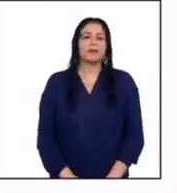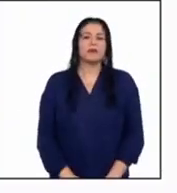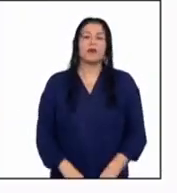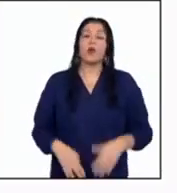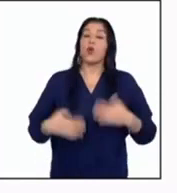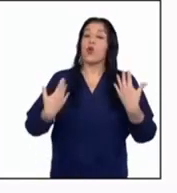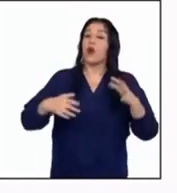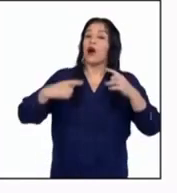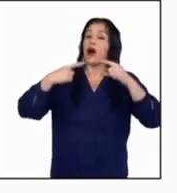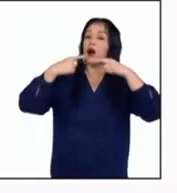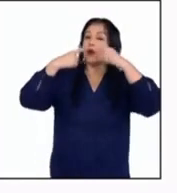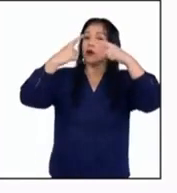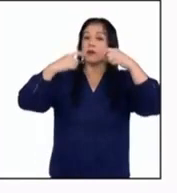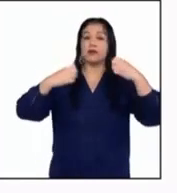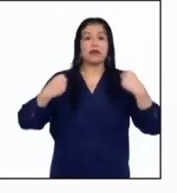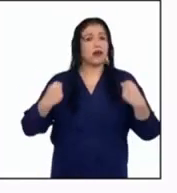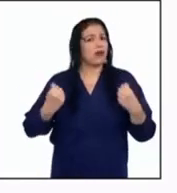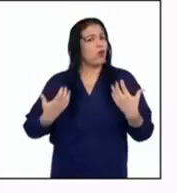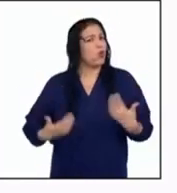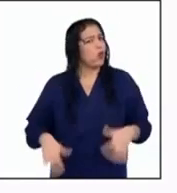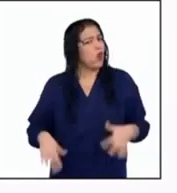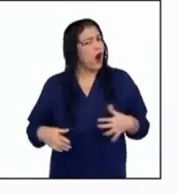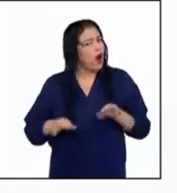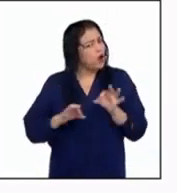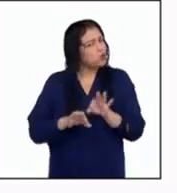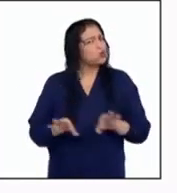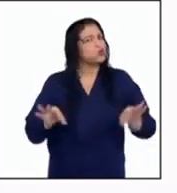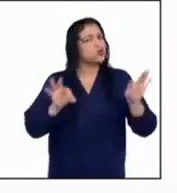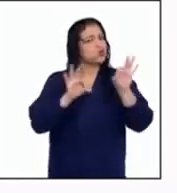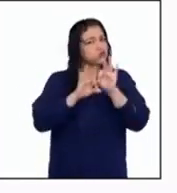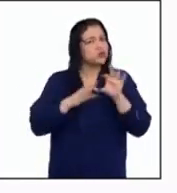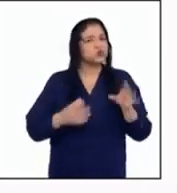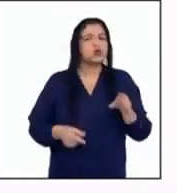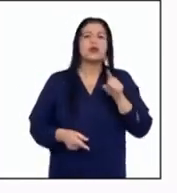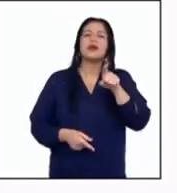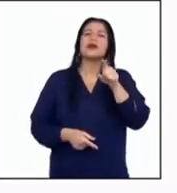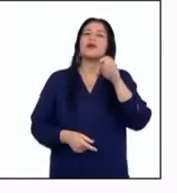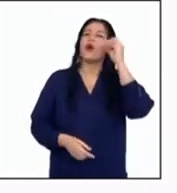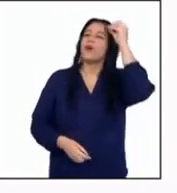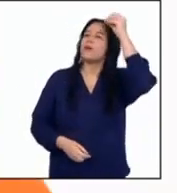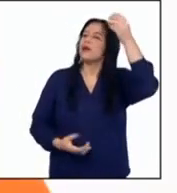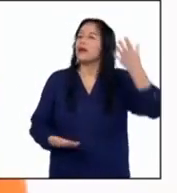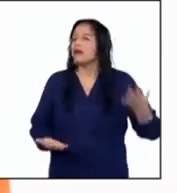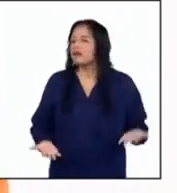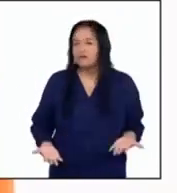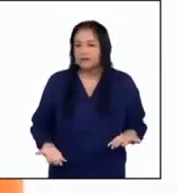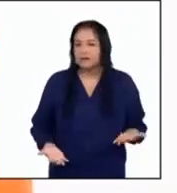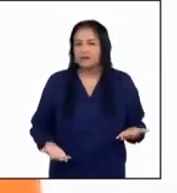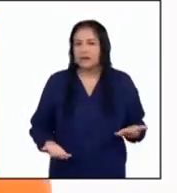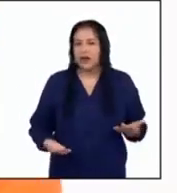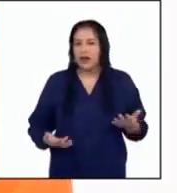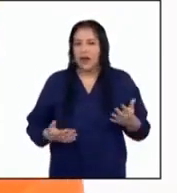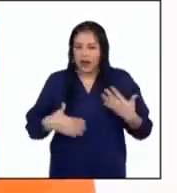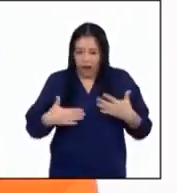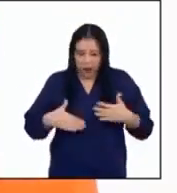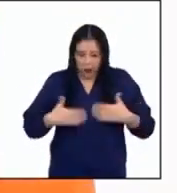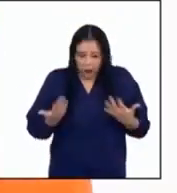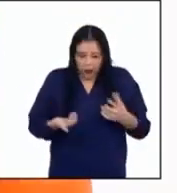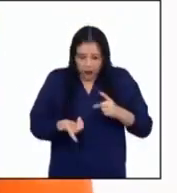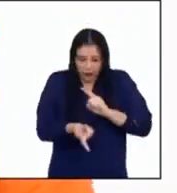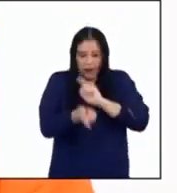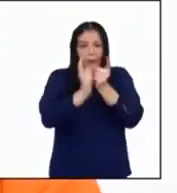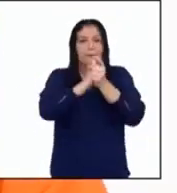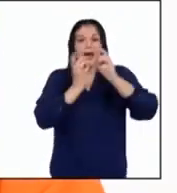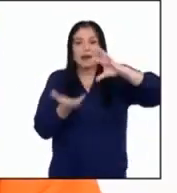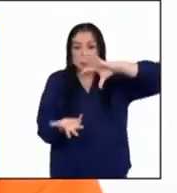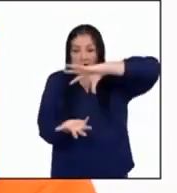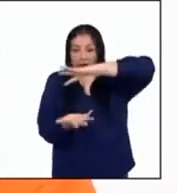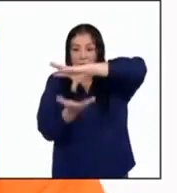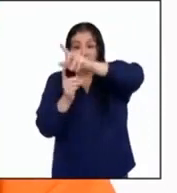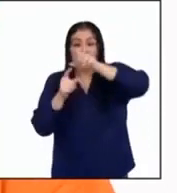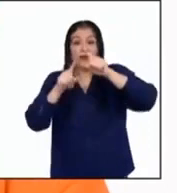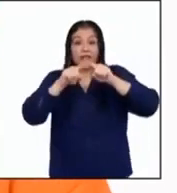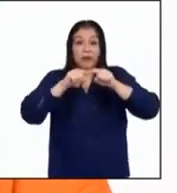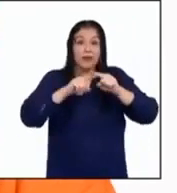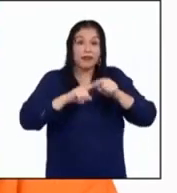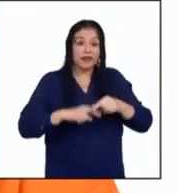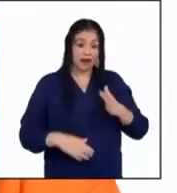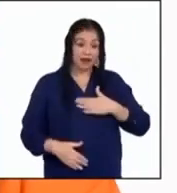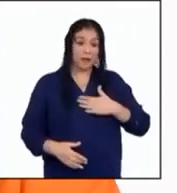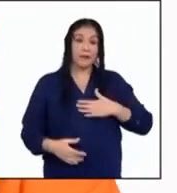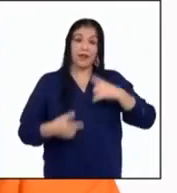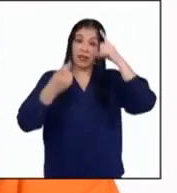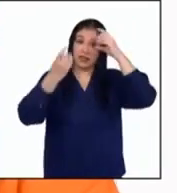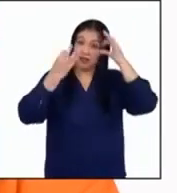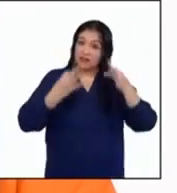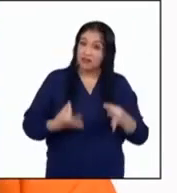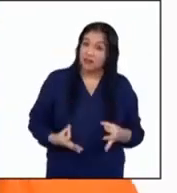Qué mensaje tan potente, ¿verdad? ¿Qué opinan? ¿El cambio del mundo dependerá en gran medida de nuestra